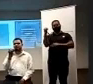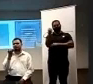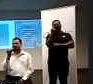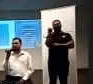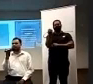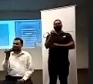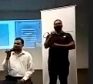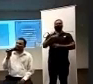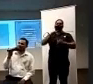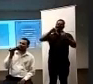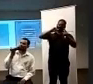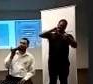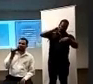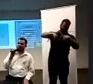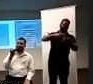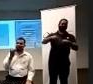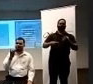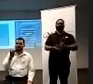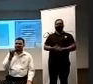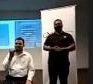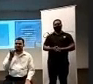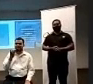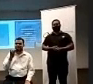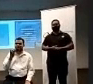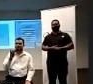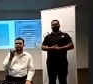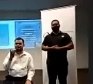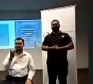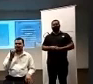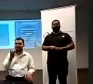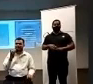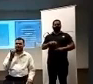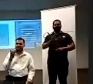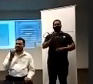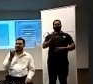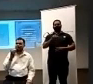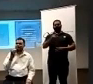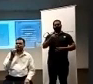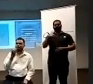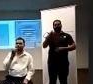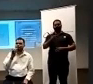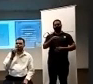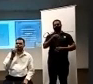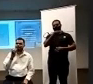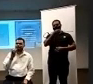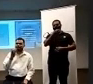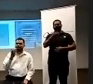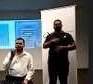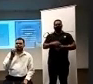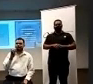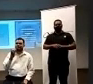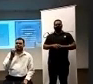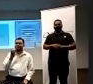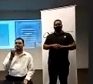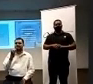Otra experiencia. Yo me llegué a hacer el test de COVID hace 4 o 5 meses. Me dan el papelito del QR.